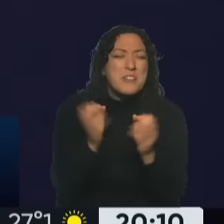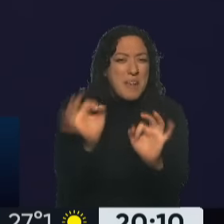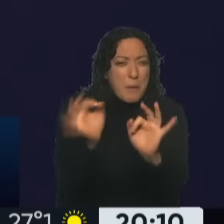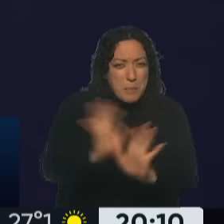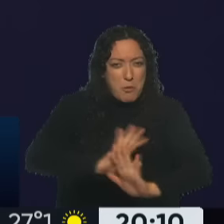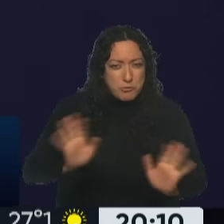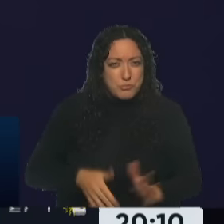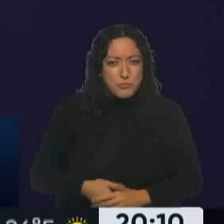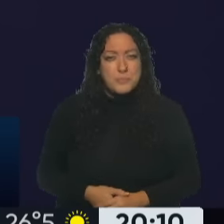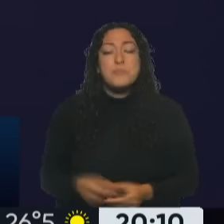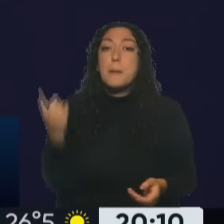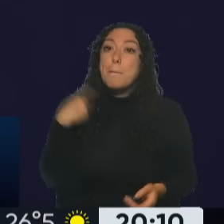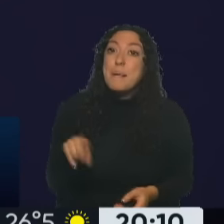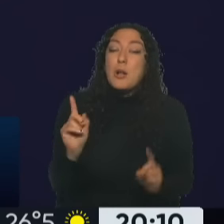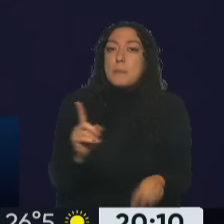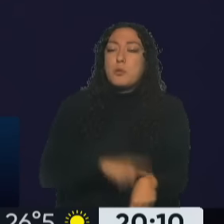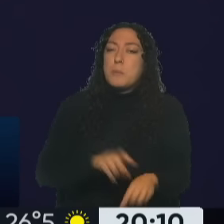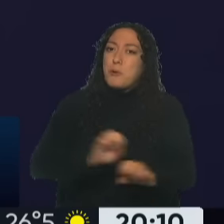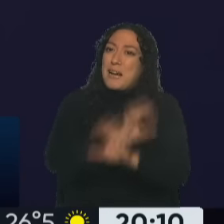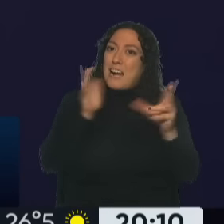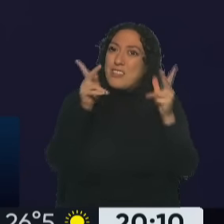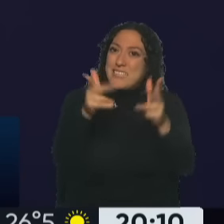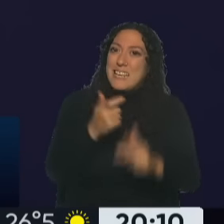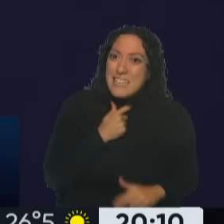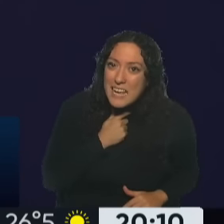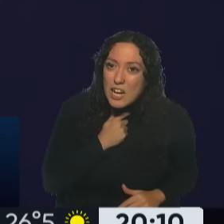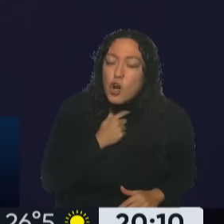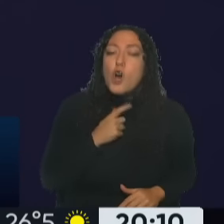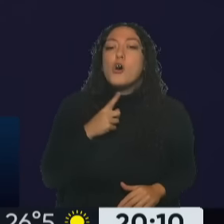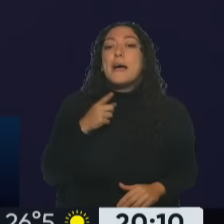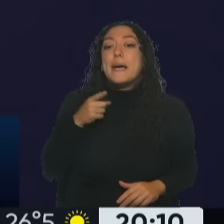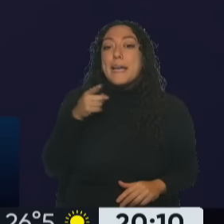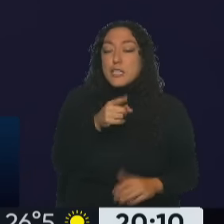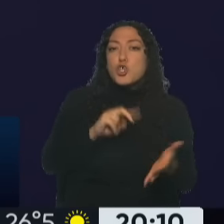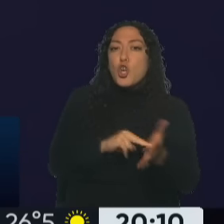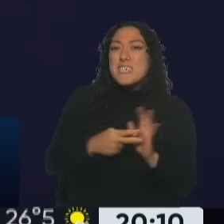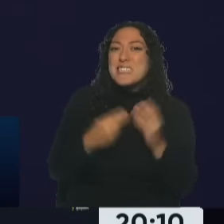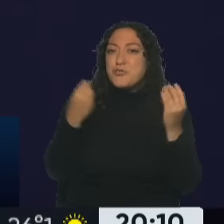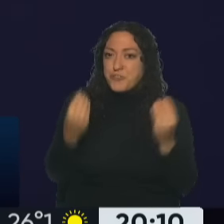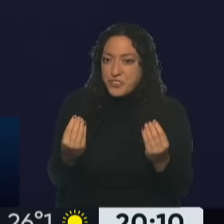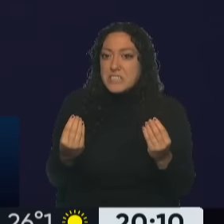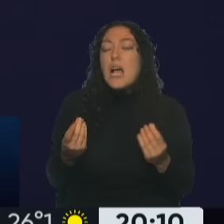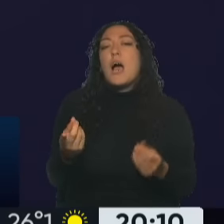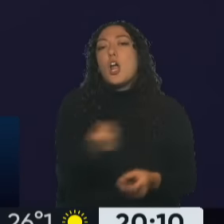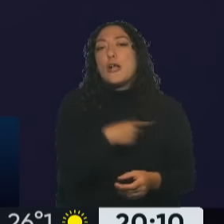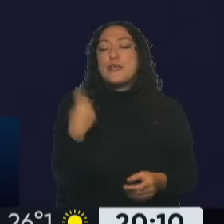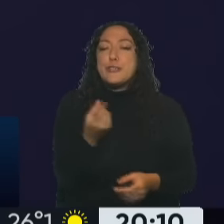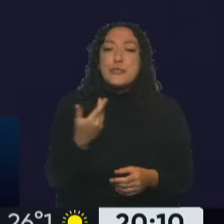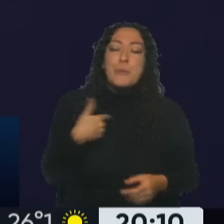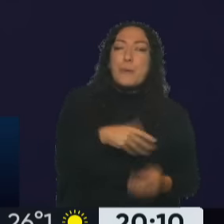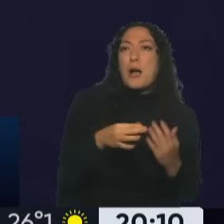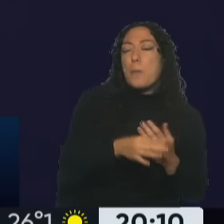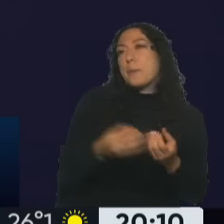eso pero también quiero dejar Claro que de ninguna manera eso implica que no digamos vamos a dejar nuestro